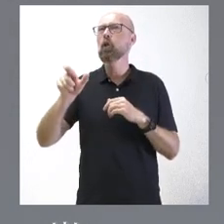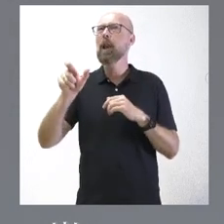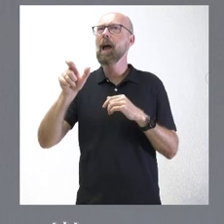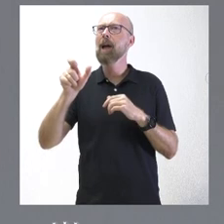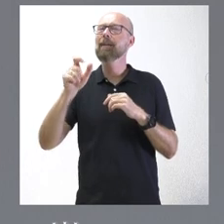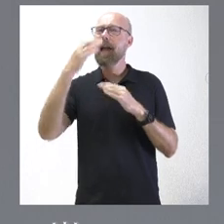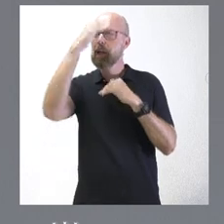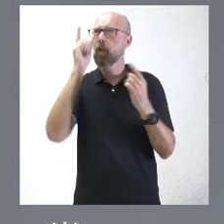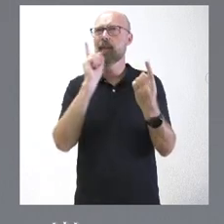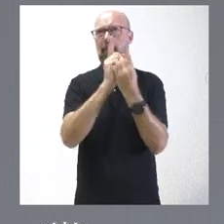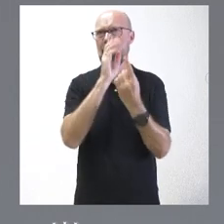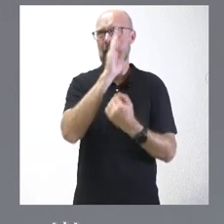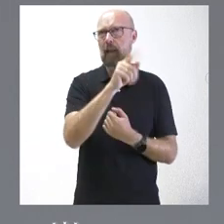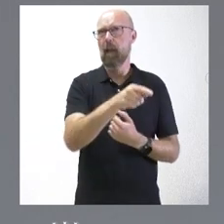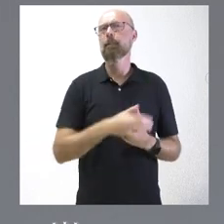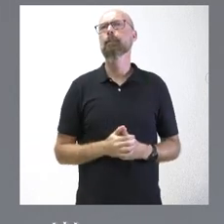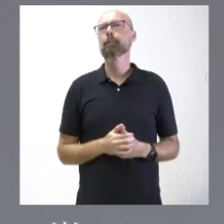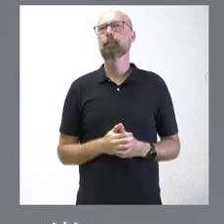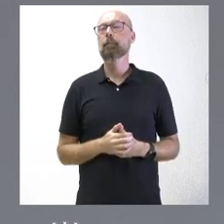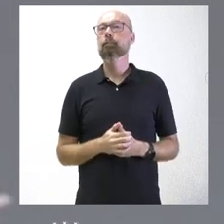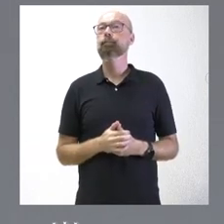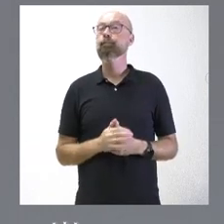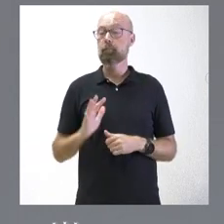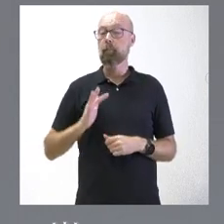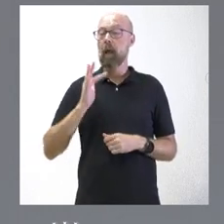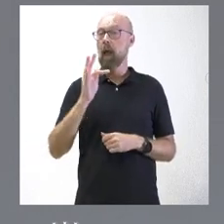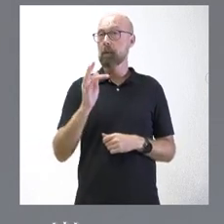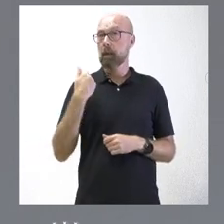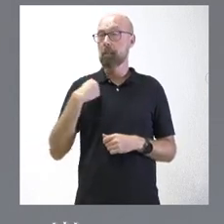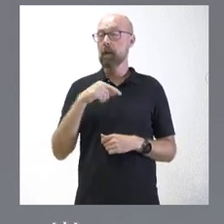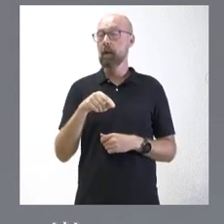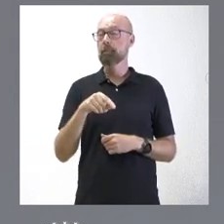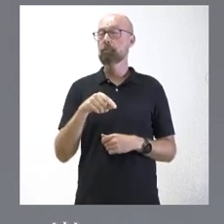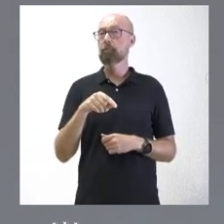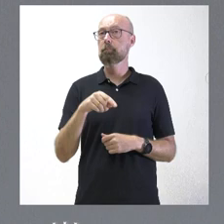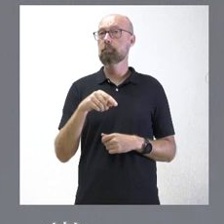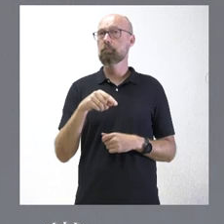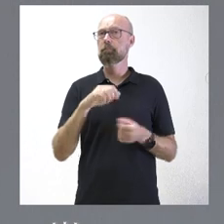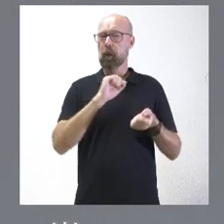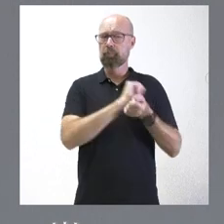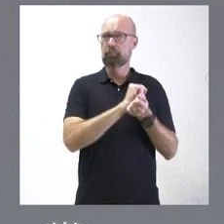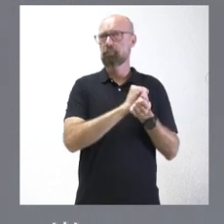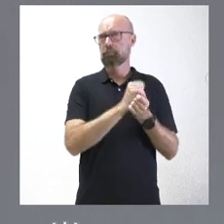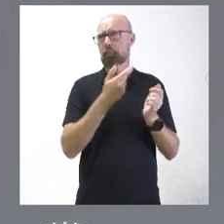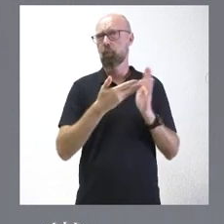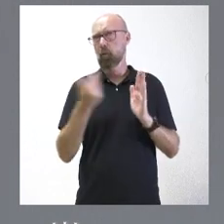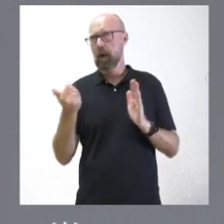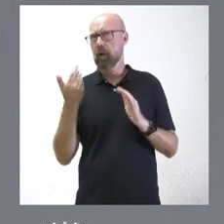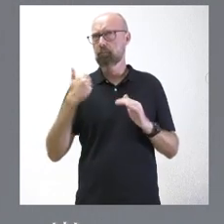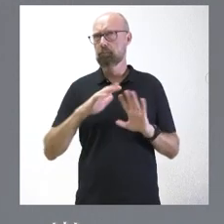directa además de la eliminación de las sujeciones